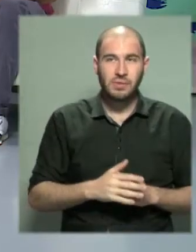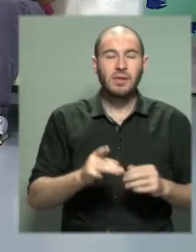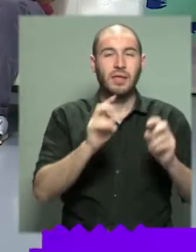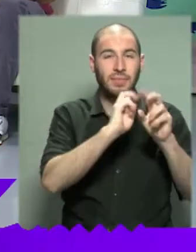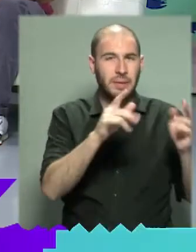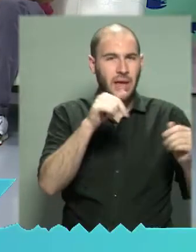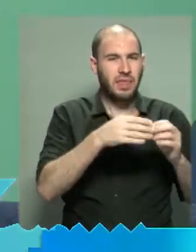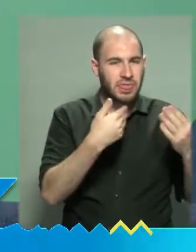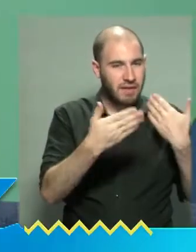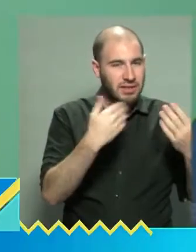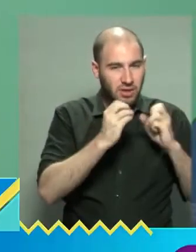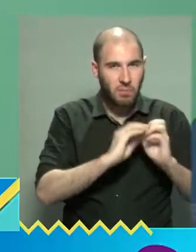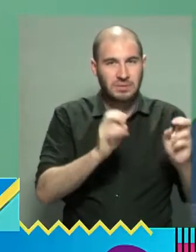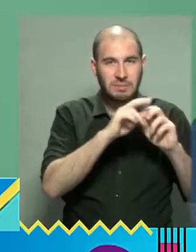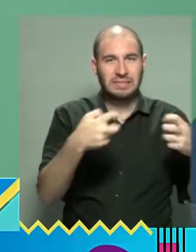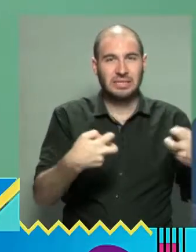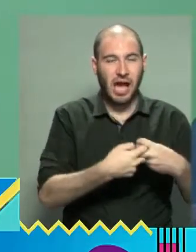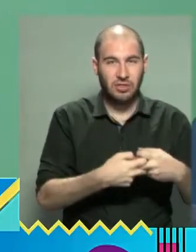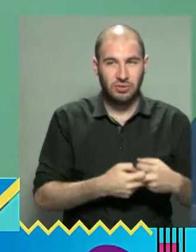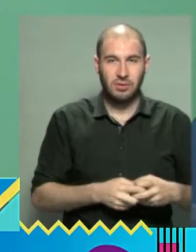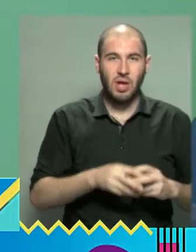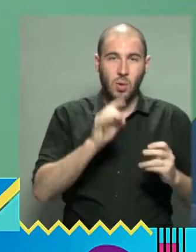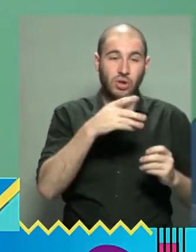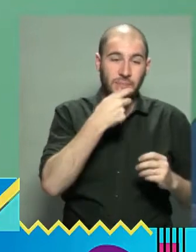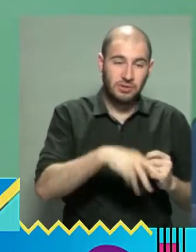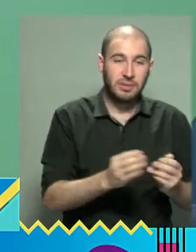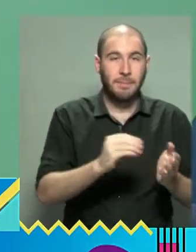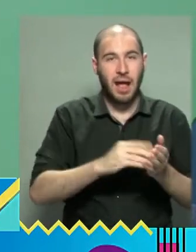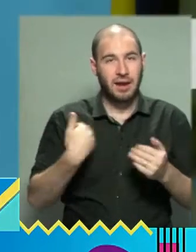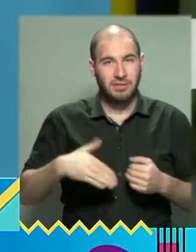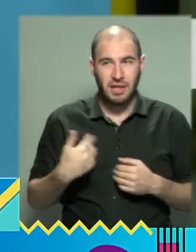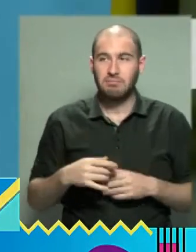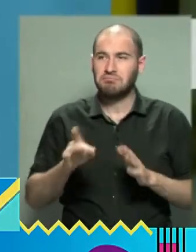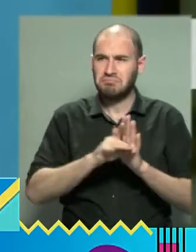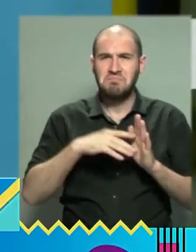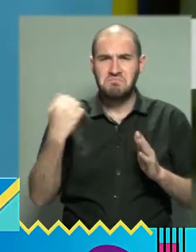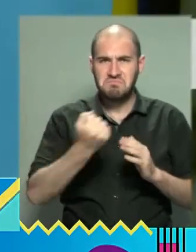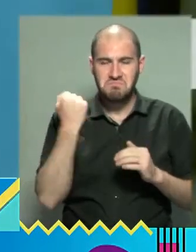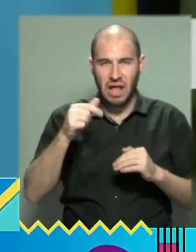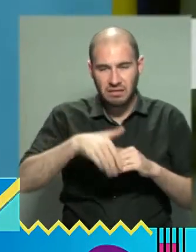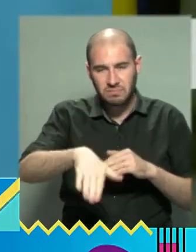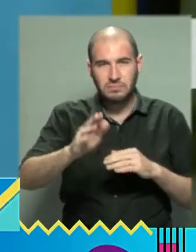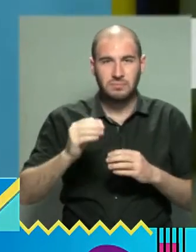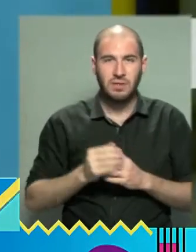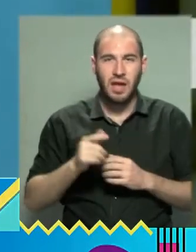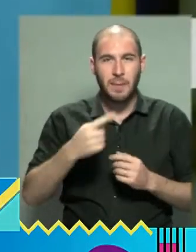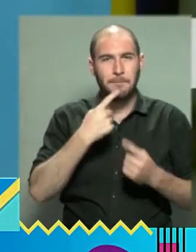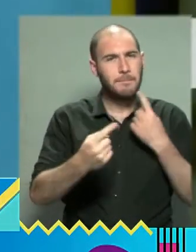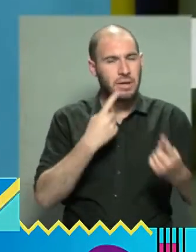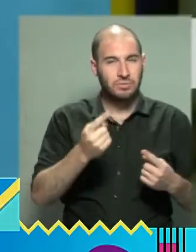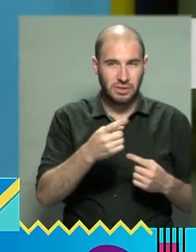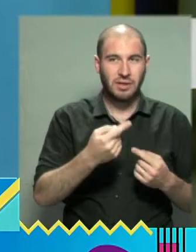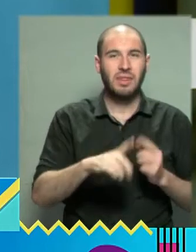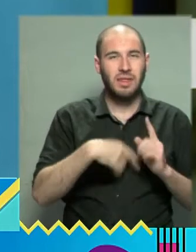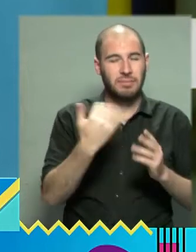temas para abrir este debate que tiene que ver con los sindicatos, no solo en Mendoza, sino también en Argentina. Muy buen dato, y a partir de ahí quería ir a preguntarle a los chicos, ya nos